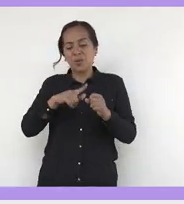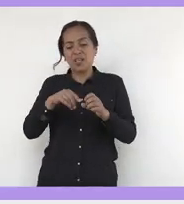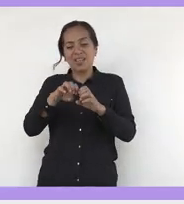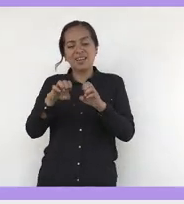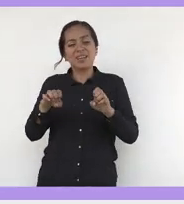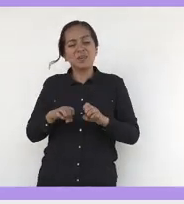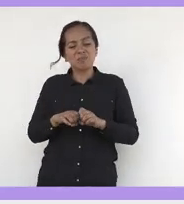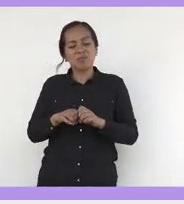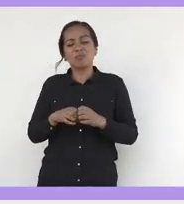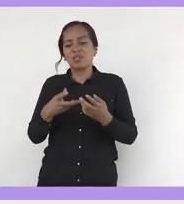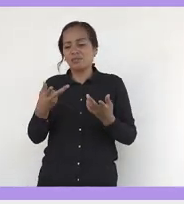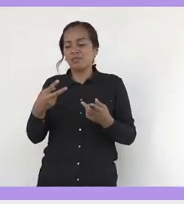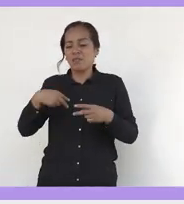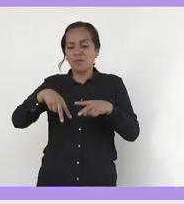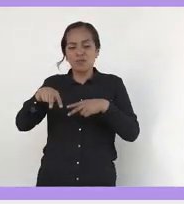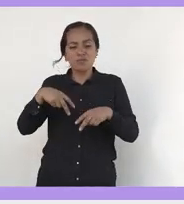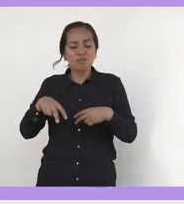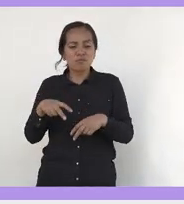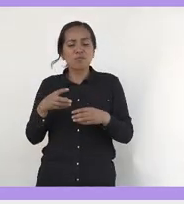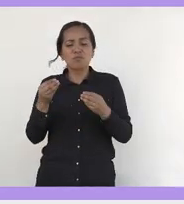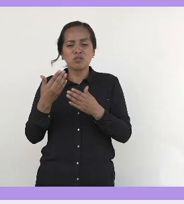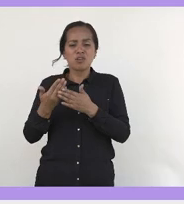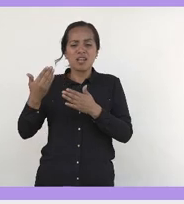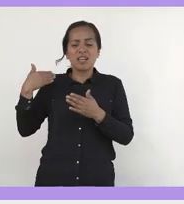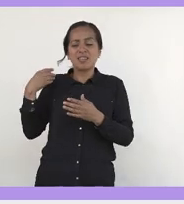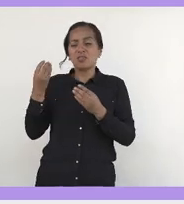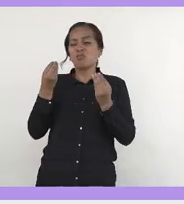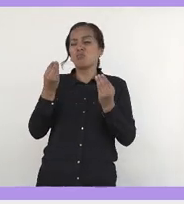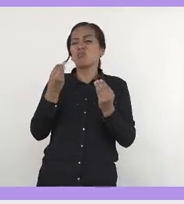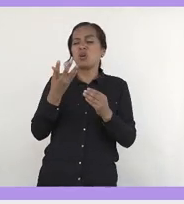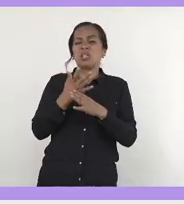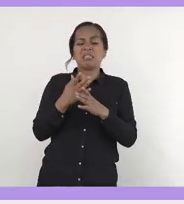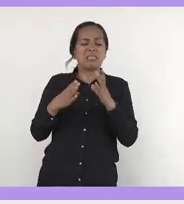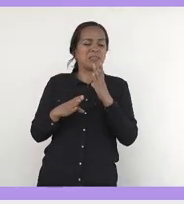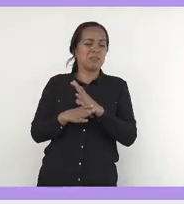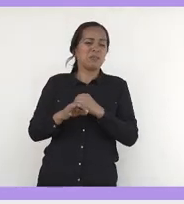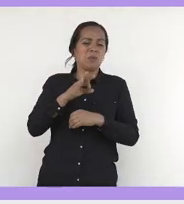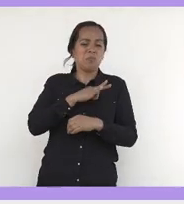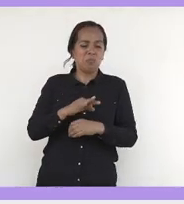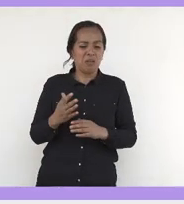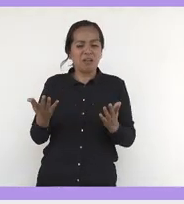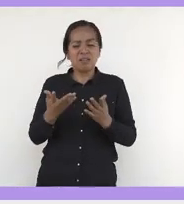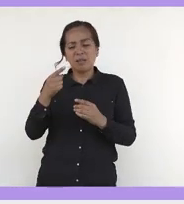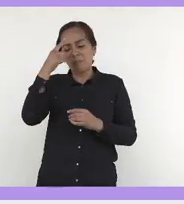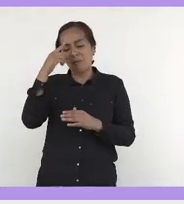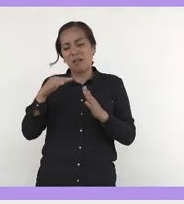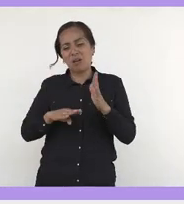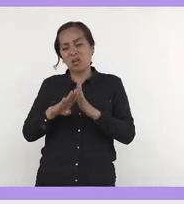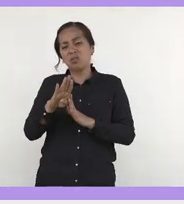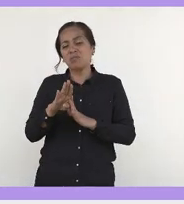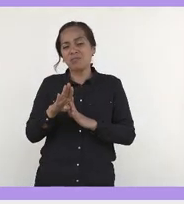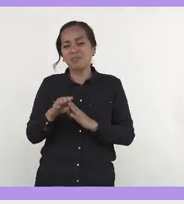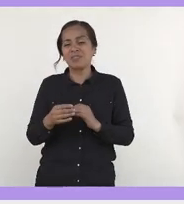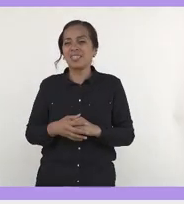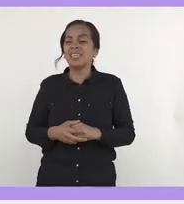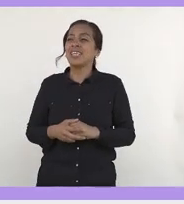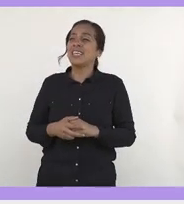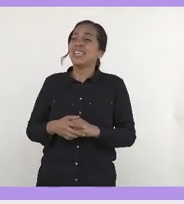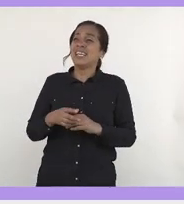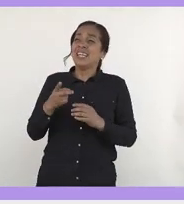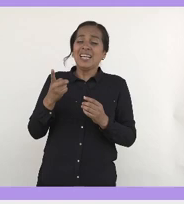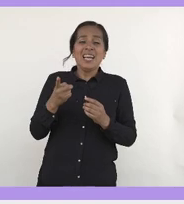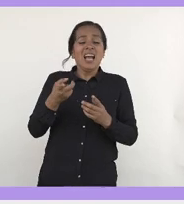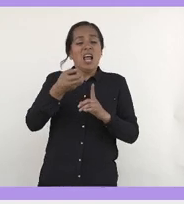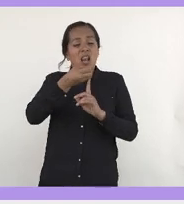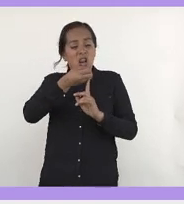hay muchas cosas que se pueden hacer para crecer pero como decías la materia prima está Cómo se maneja se importa los el orden